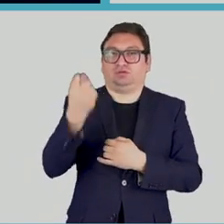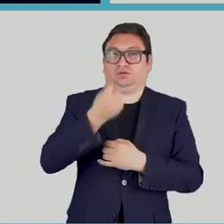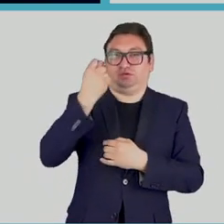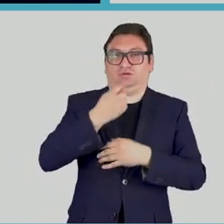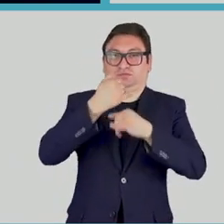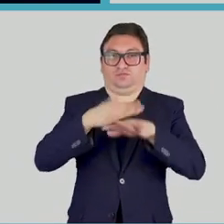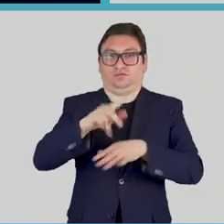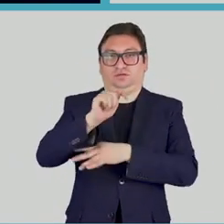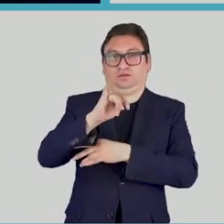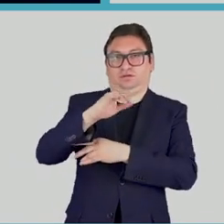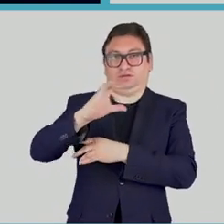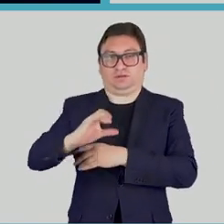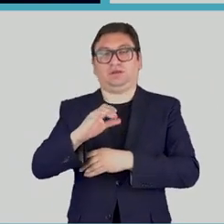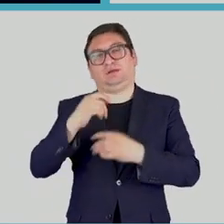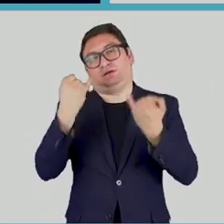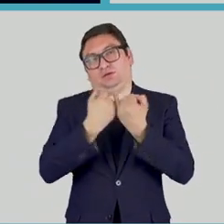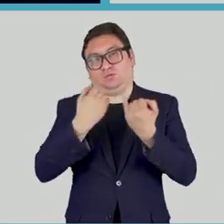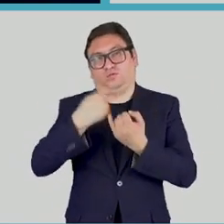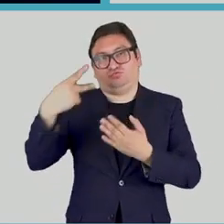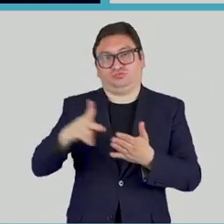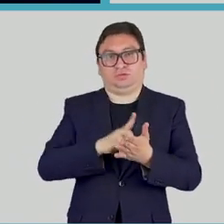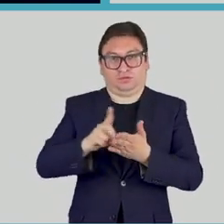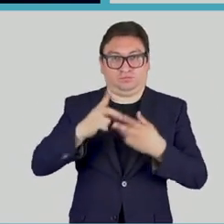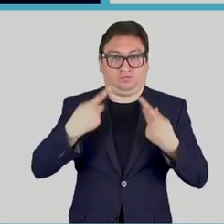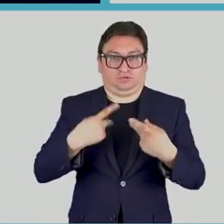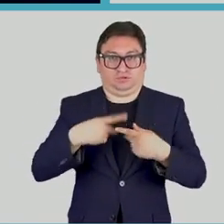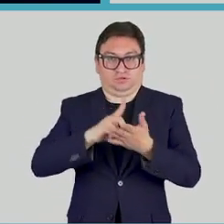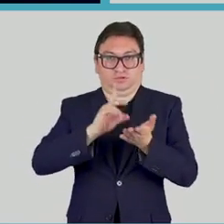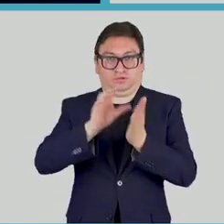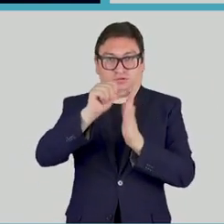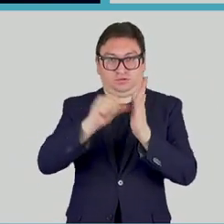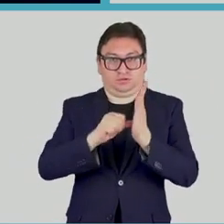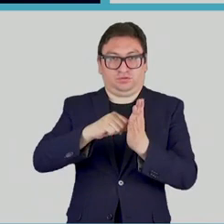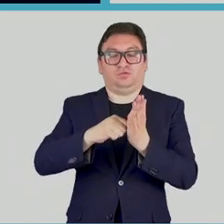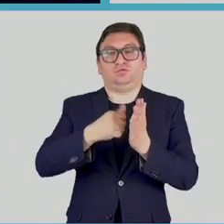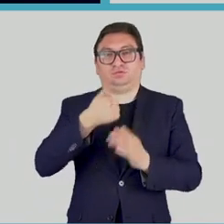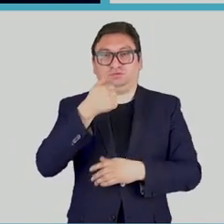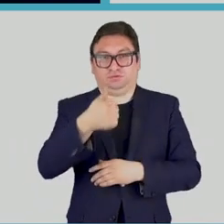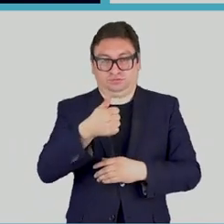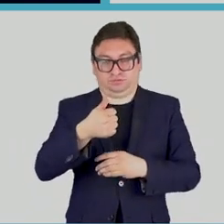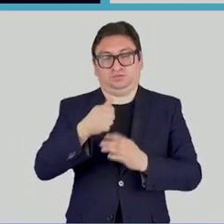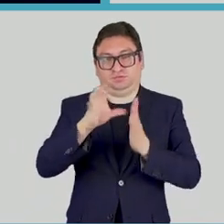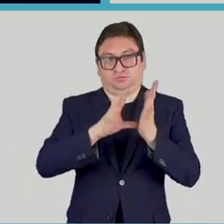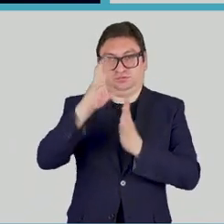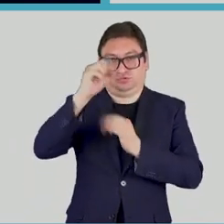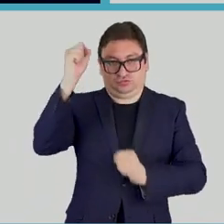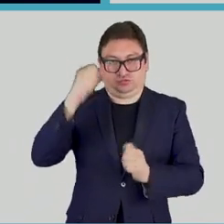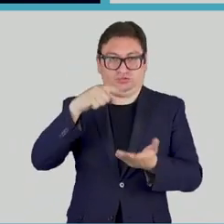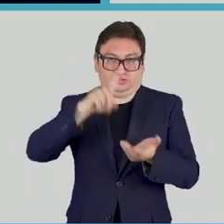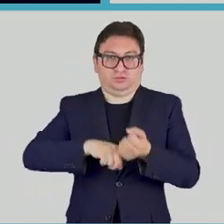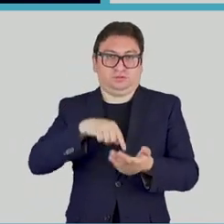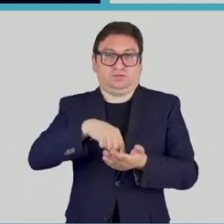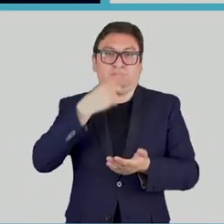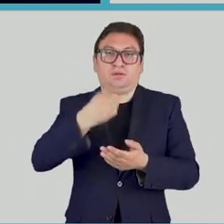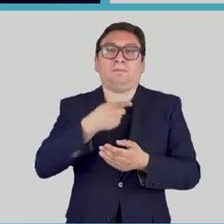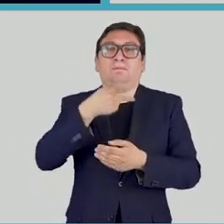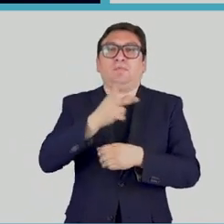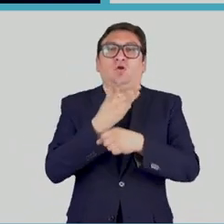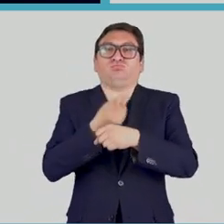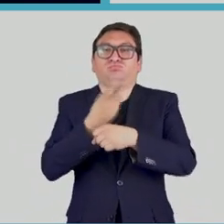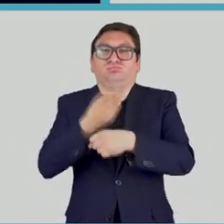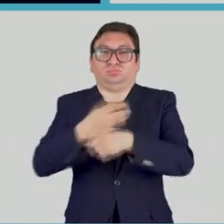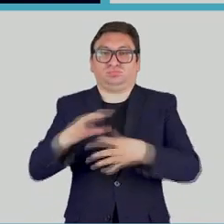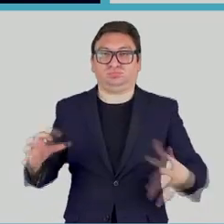de tecnologías de información y comunicación que es otro de los Derechos Humanos que contiene el artículo sexto constitucional pero con algunas